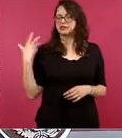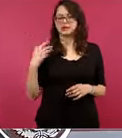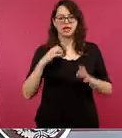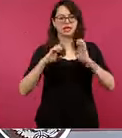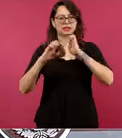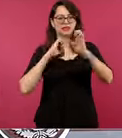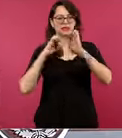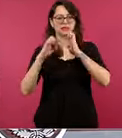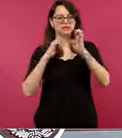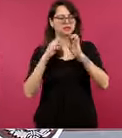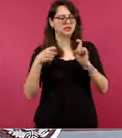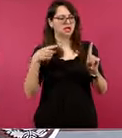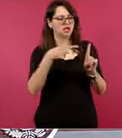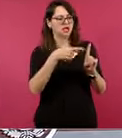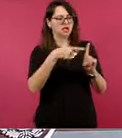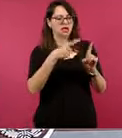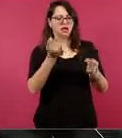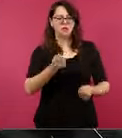Krause,